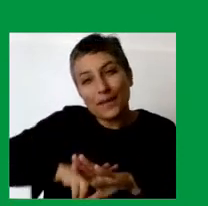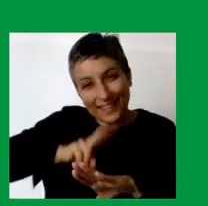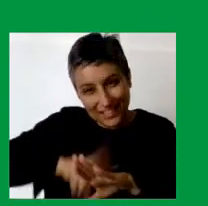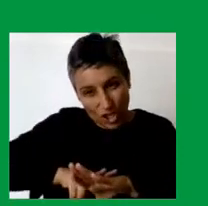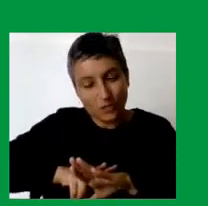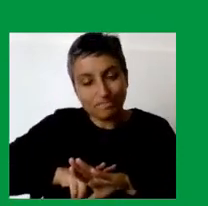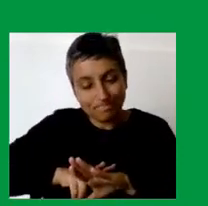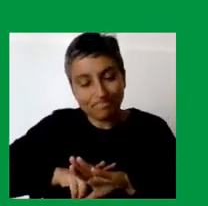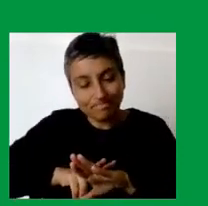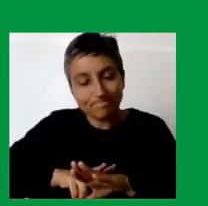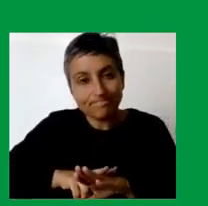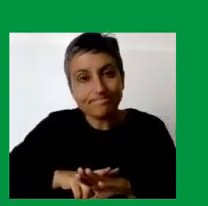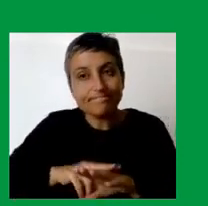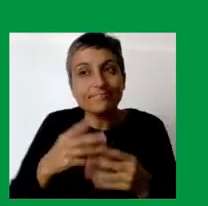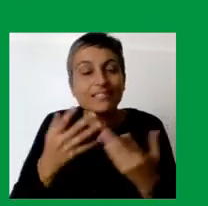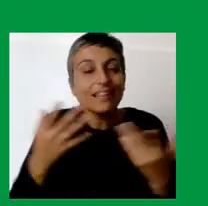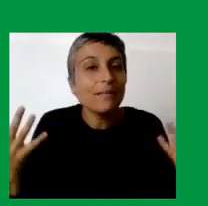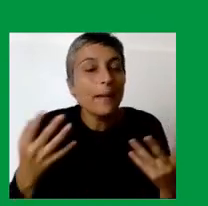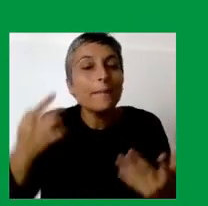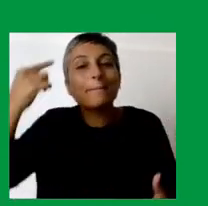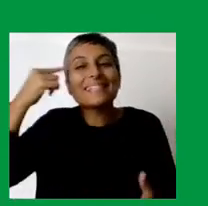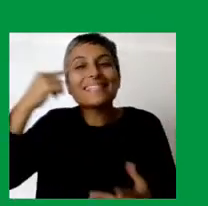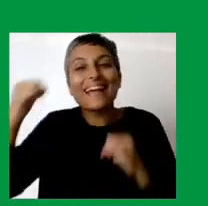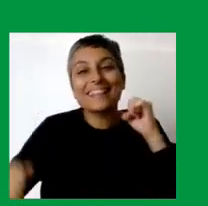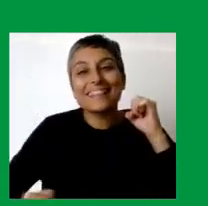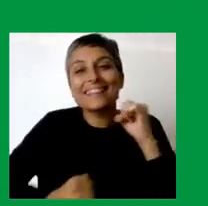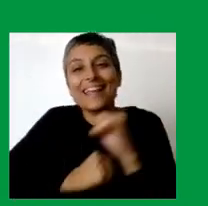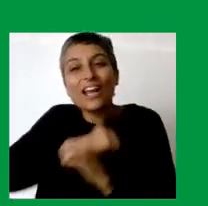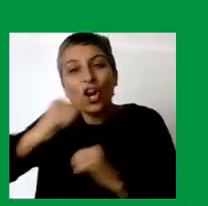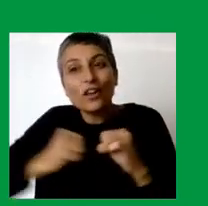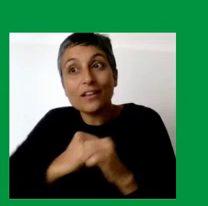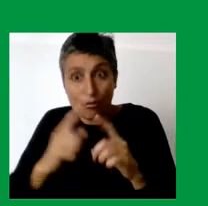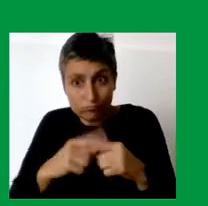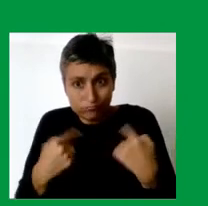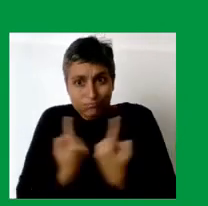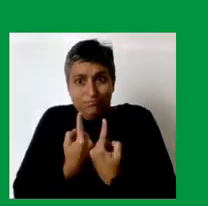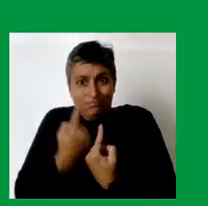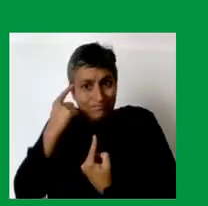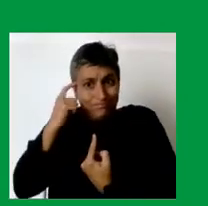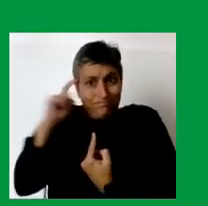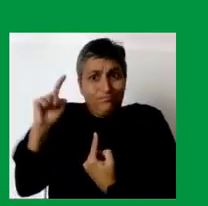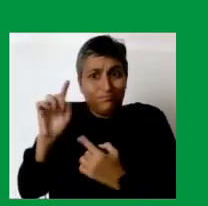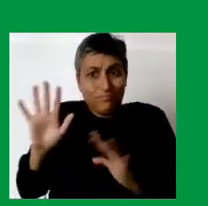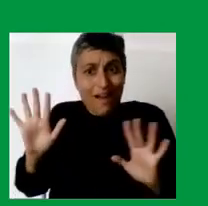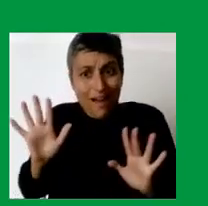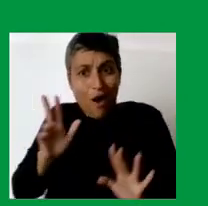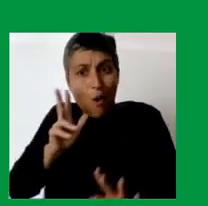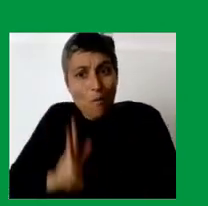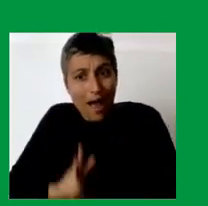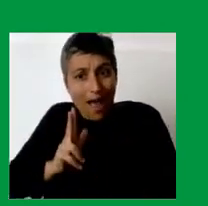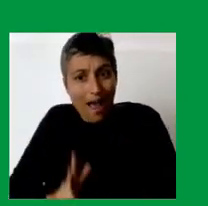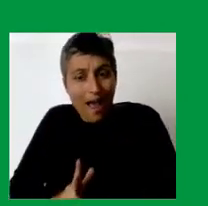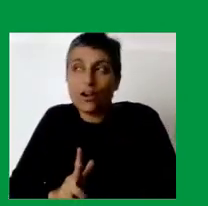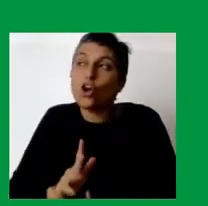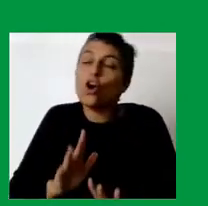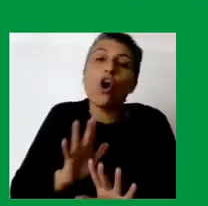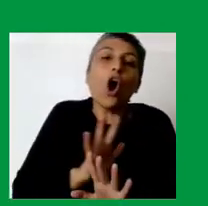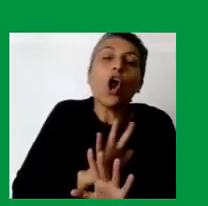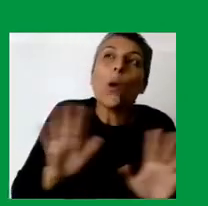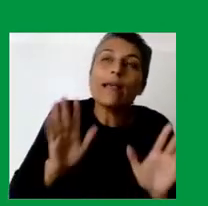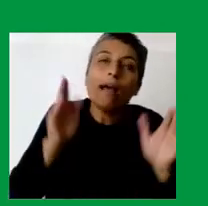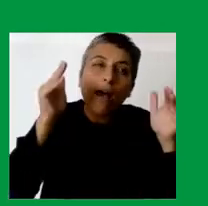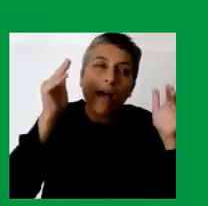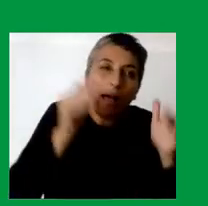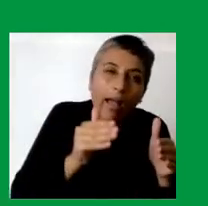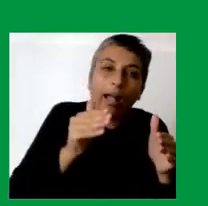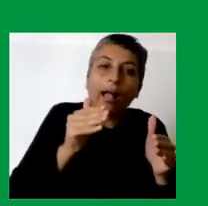mucho, y es pensar a las tecnologías que, insisto, las inventamos nosotros, ¿no? No tanto enfocados en